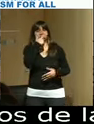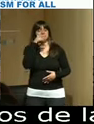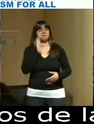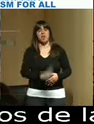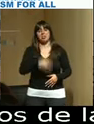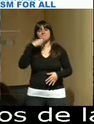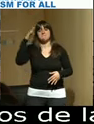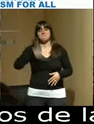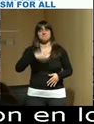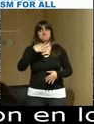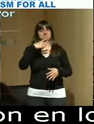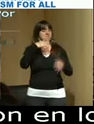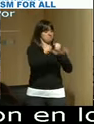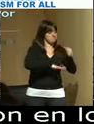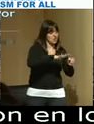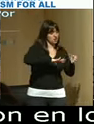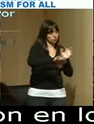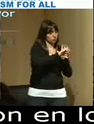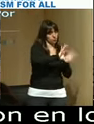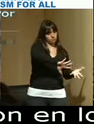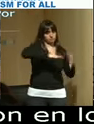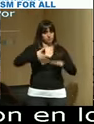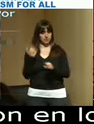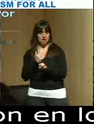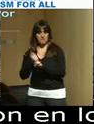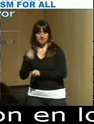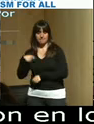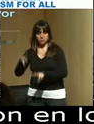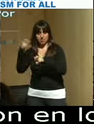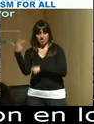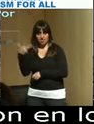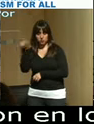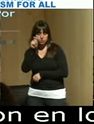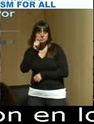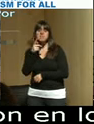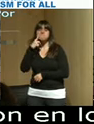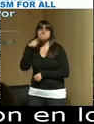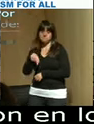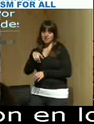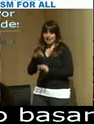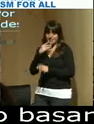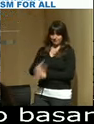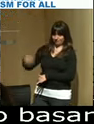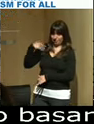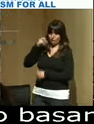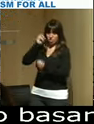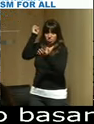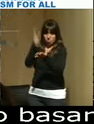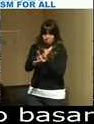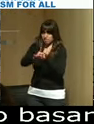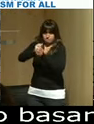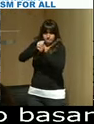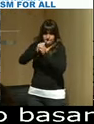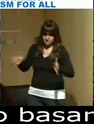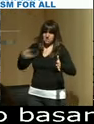trabajar en esto. Y realmente es un desafío muy grande que hemos tenido, y la verdad que todos los días vamos avanzando